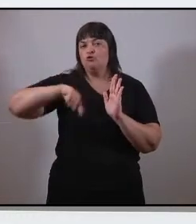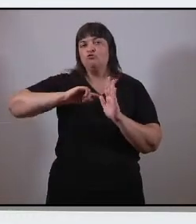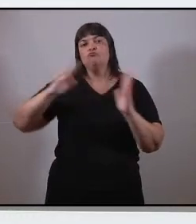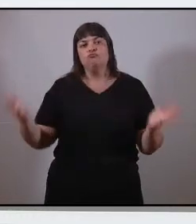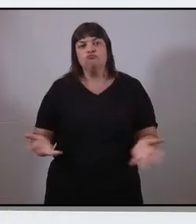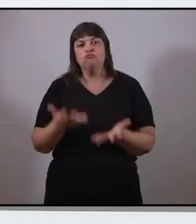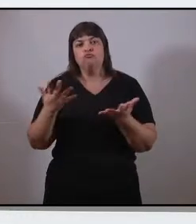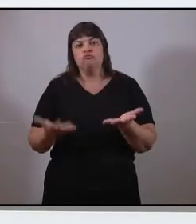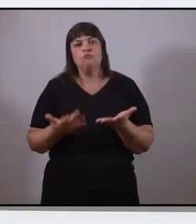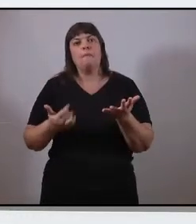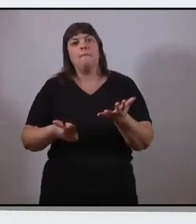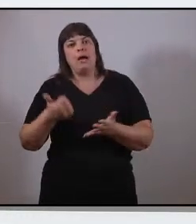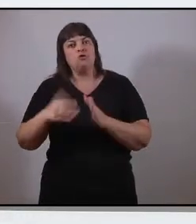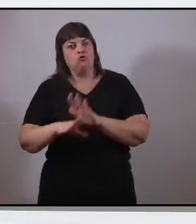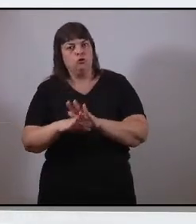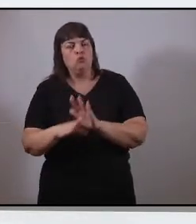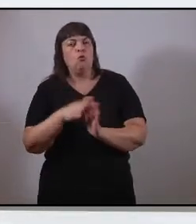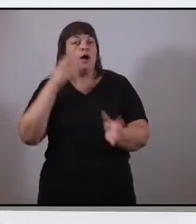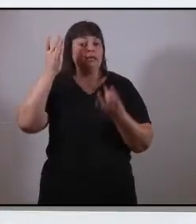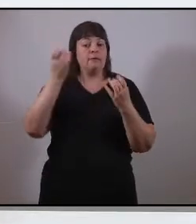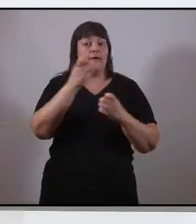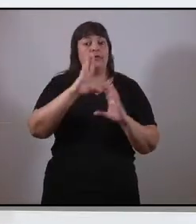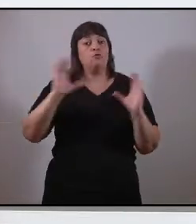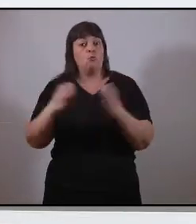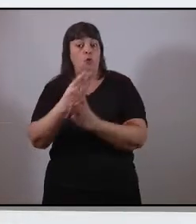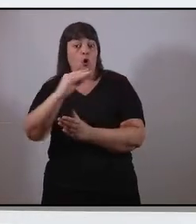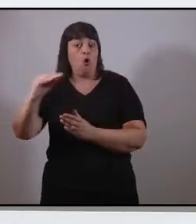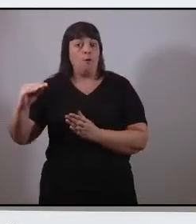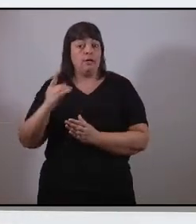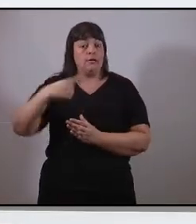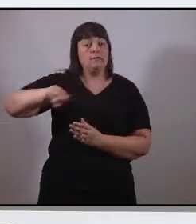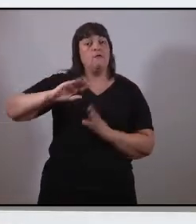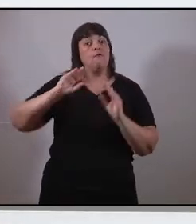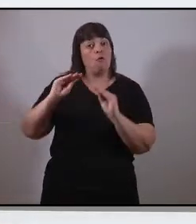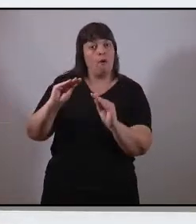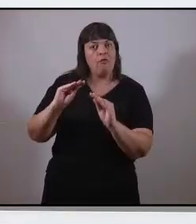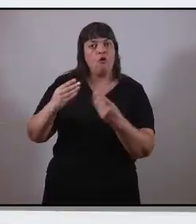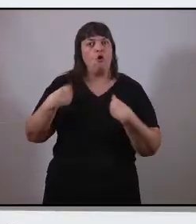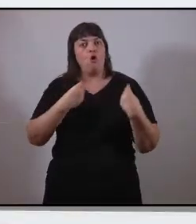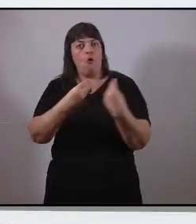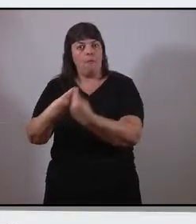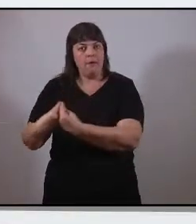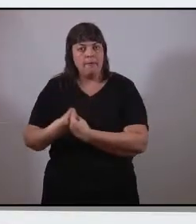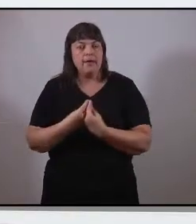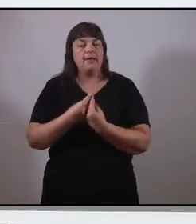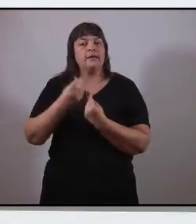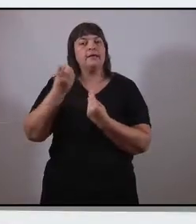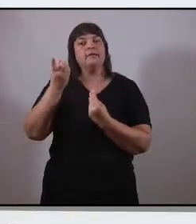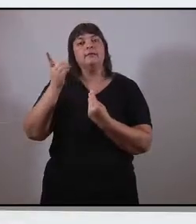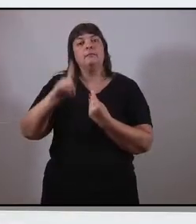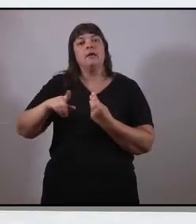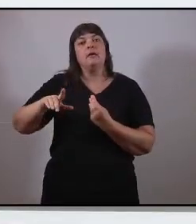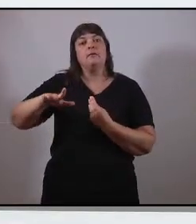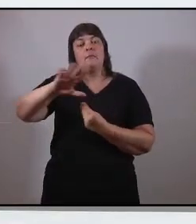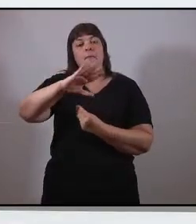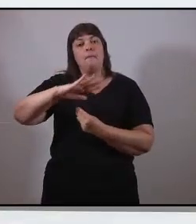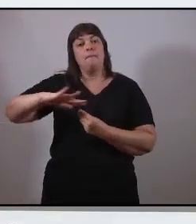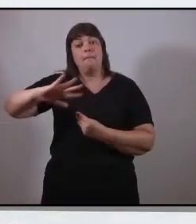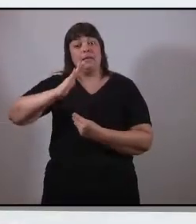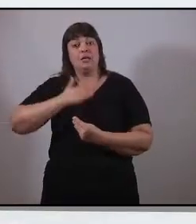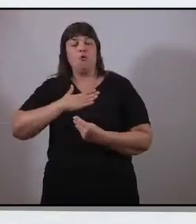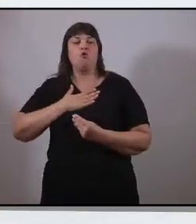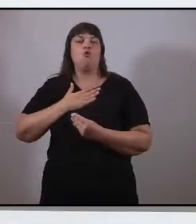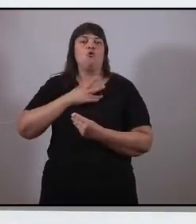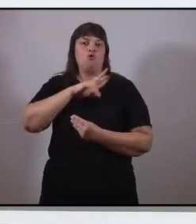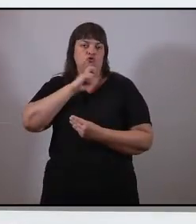impulsando actividades que permiten a nuestros jóvenes formarse, convivir y participar en la conservación de nuestro